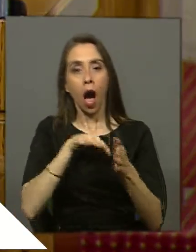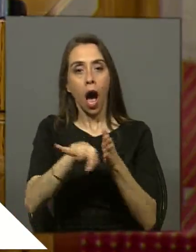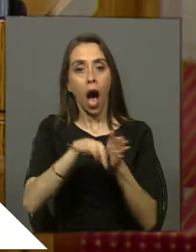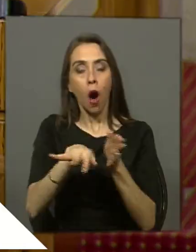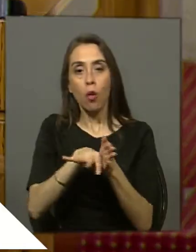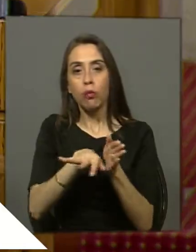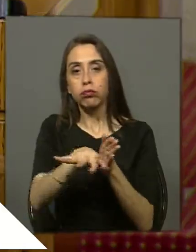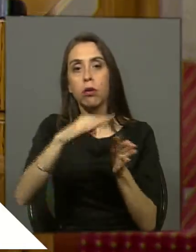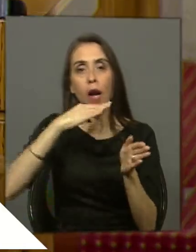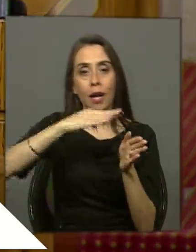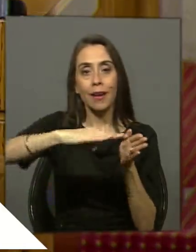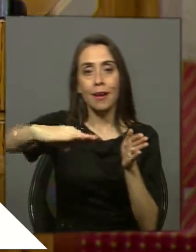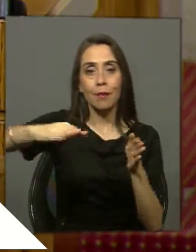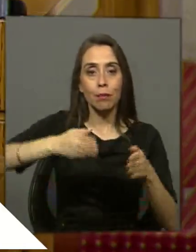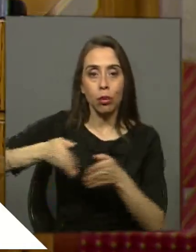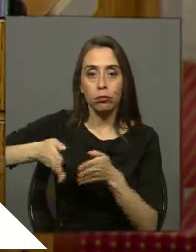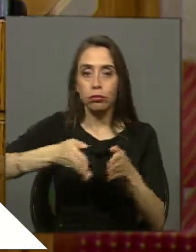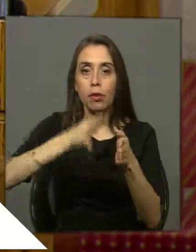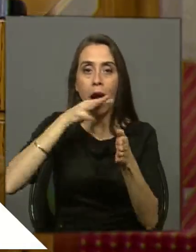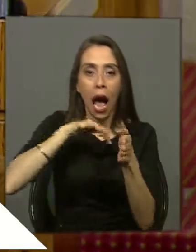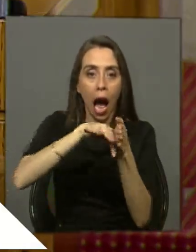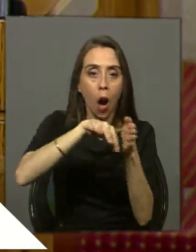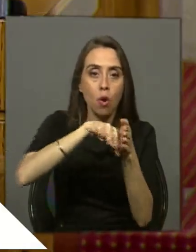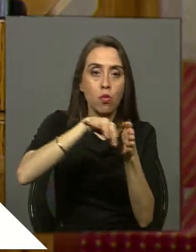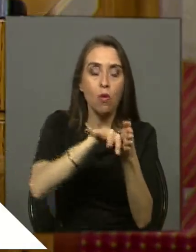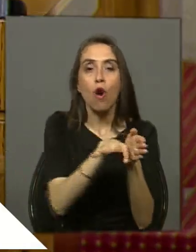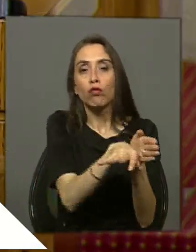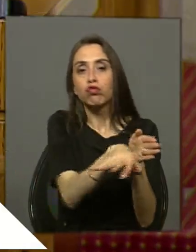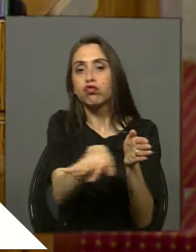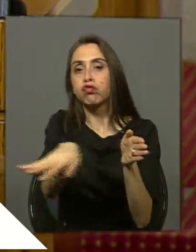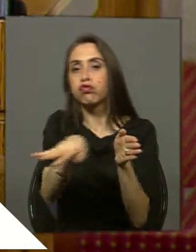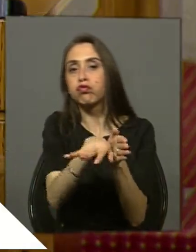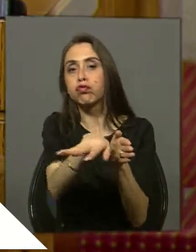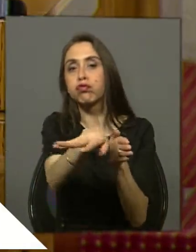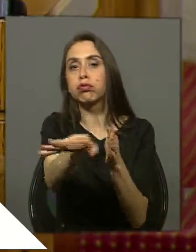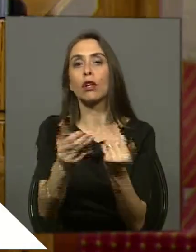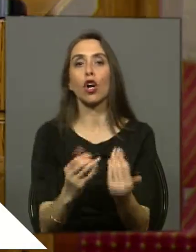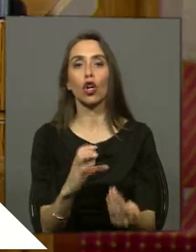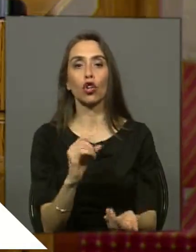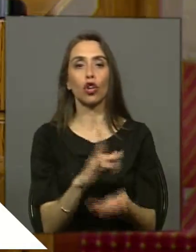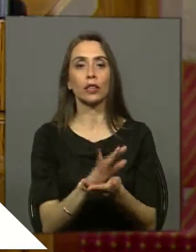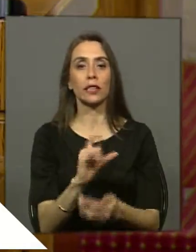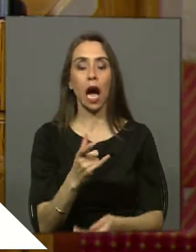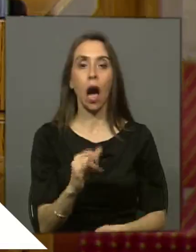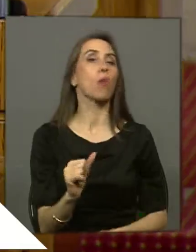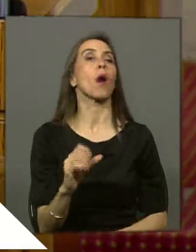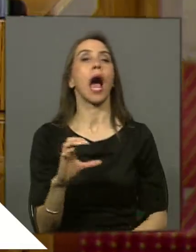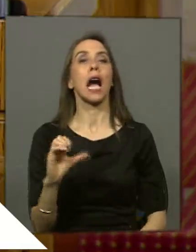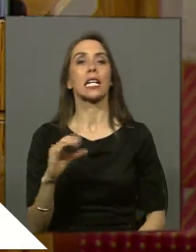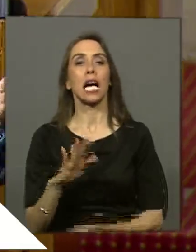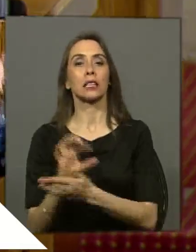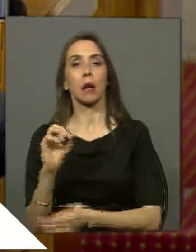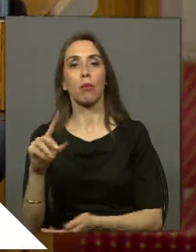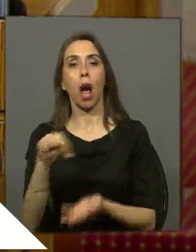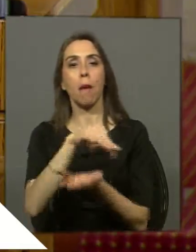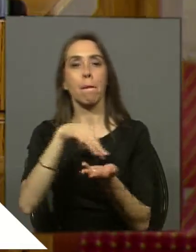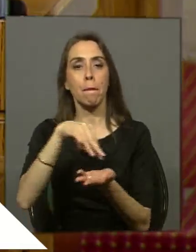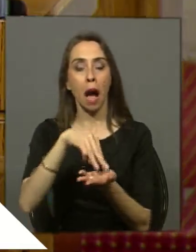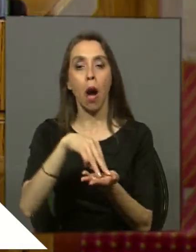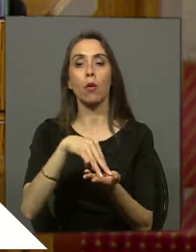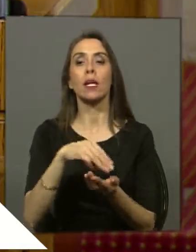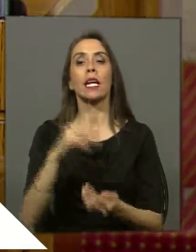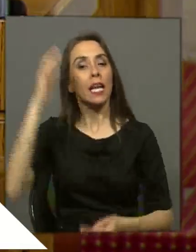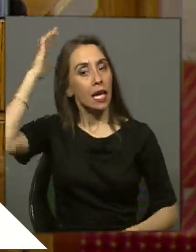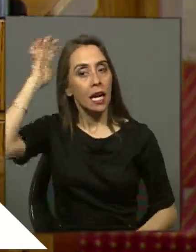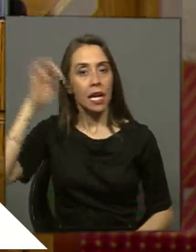en obras de riego que son indispensables lo son en Colchagua en Cardenalcaro en Cachapuán lo son en Maule lo son en otros lugares de